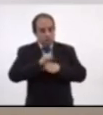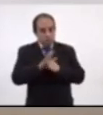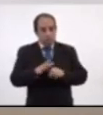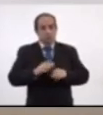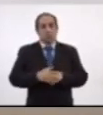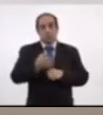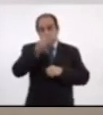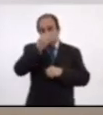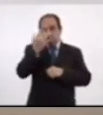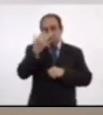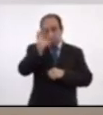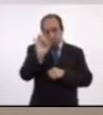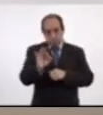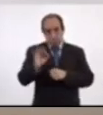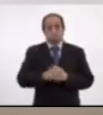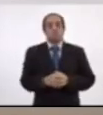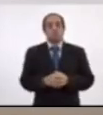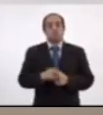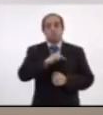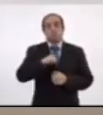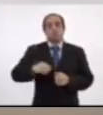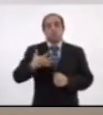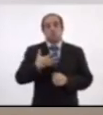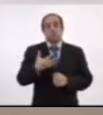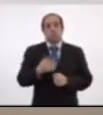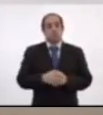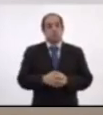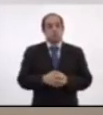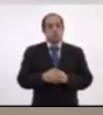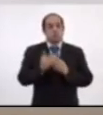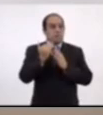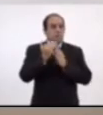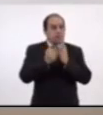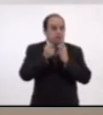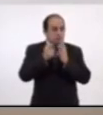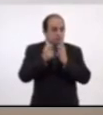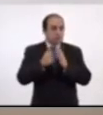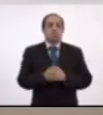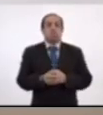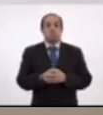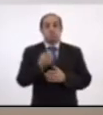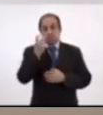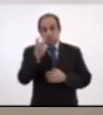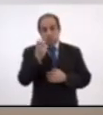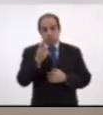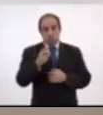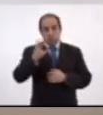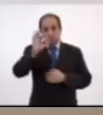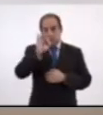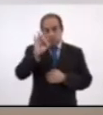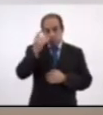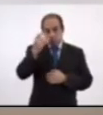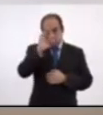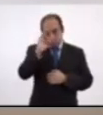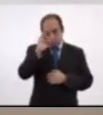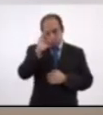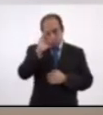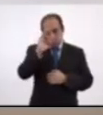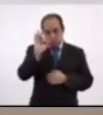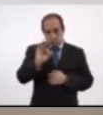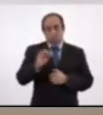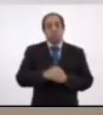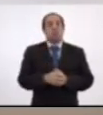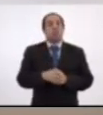del 55%. Nosotros estamos un poco por debajo de esa media y